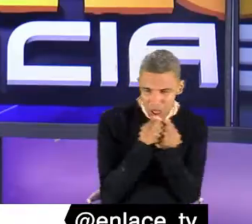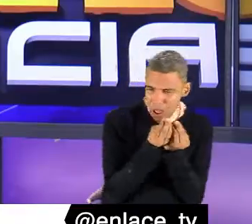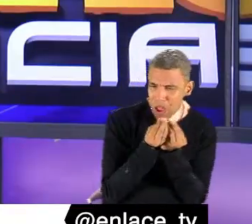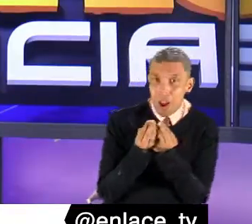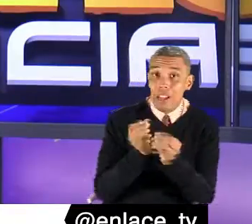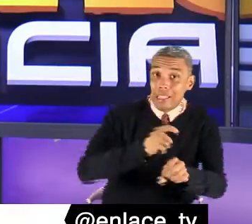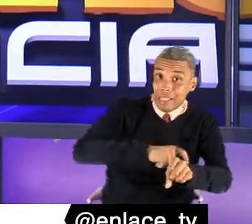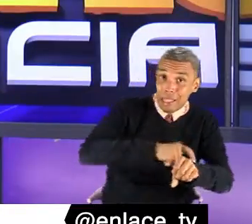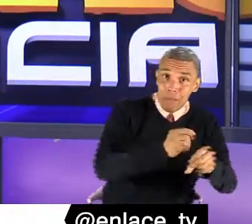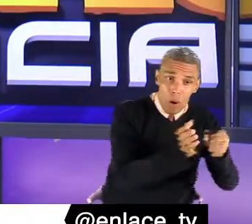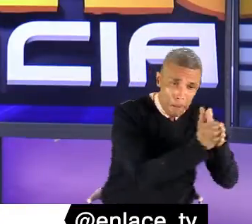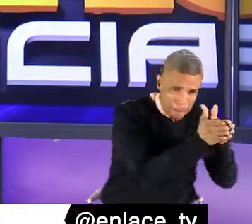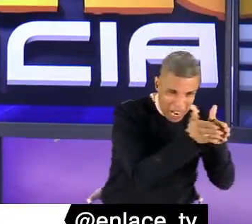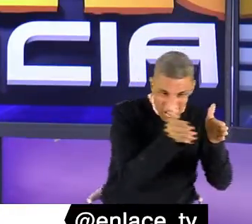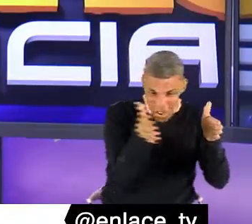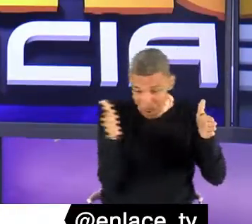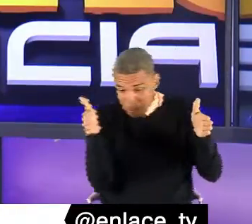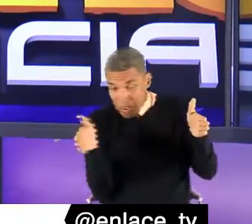Plan de Desarrollo Municipal